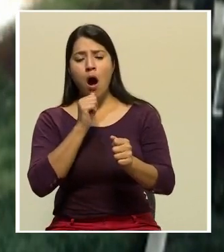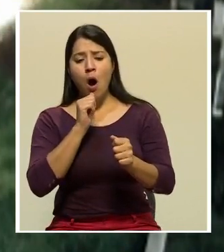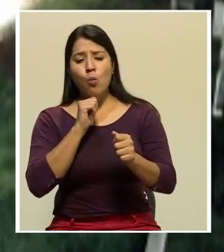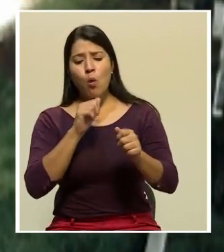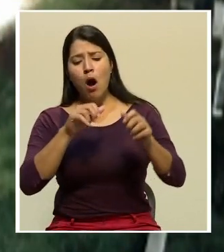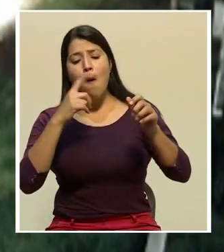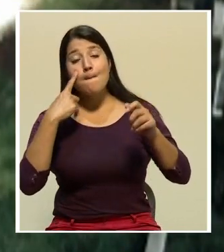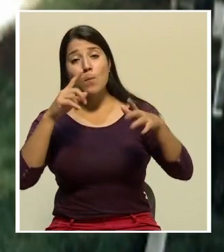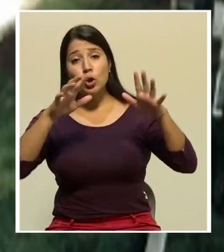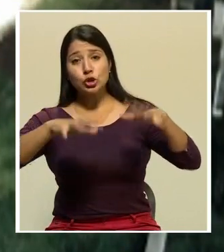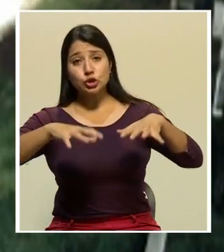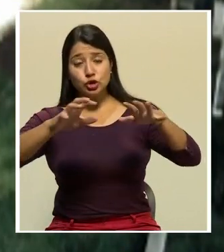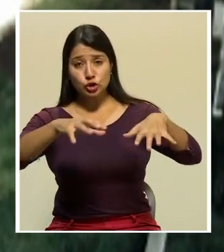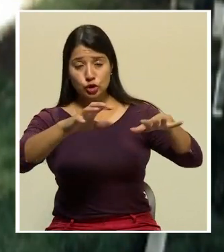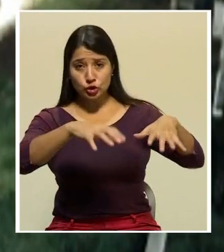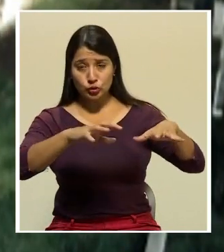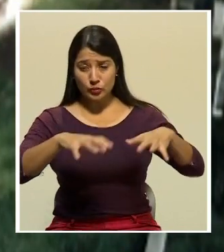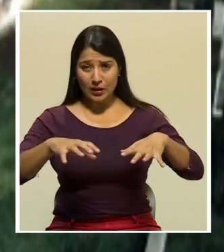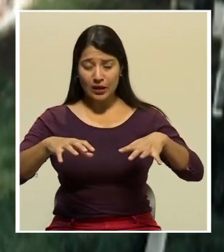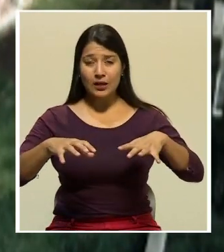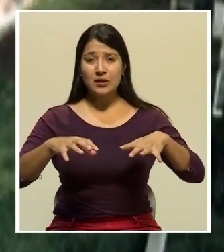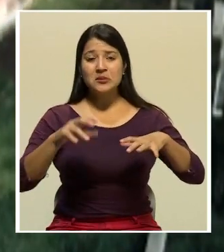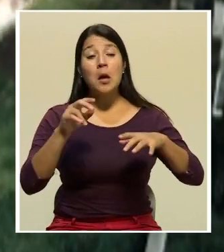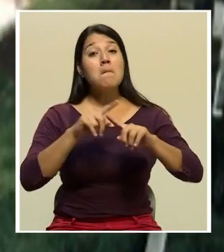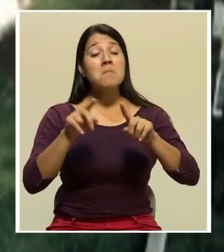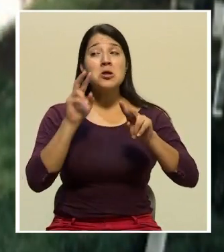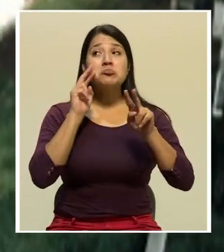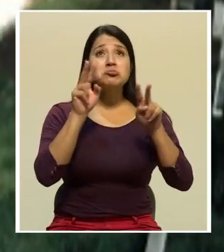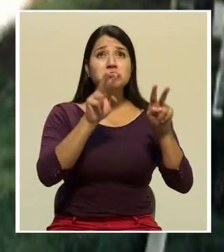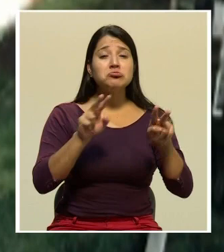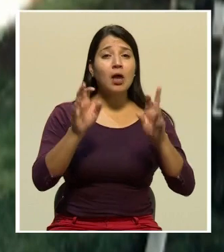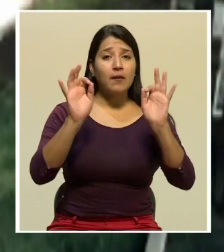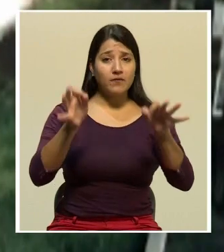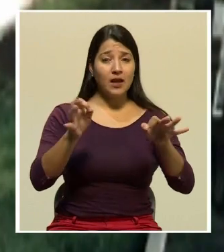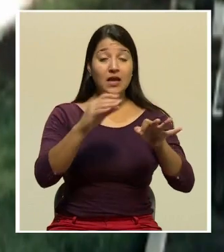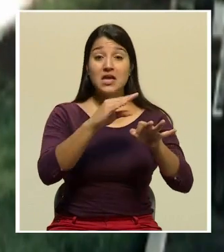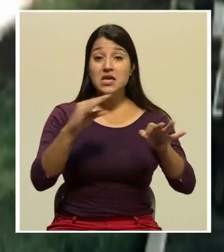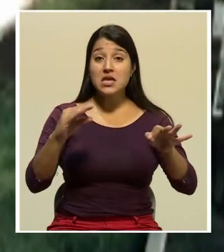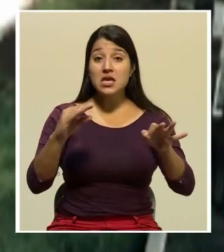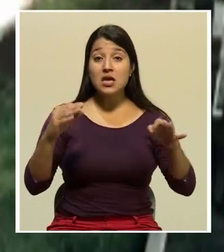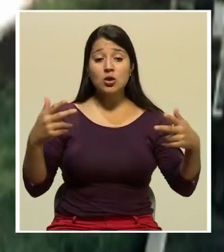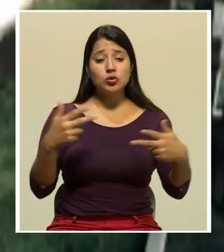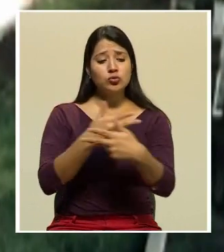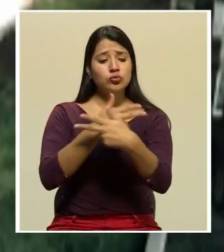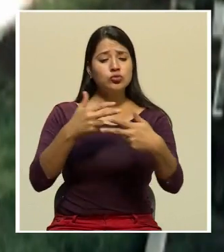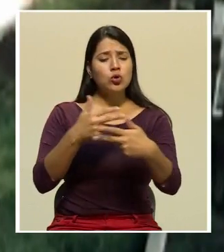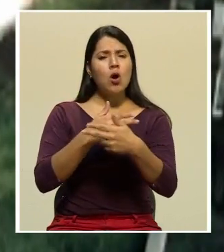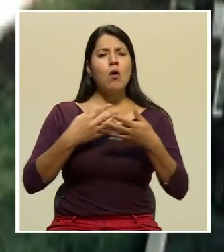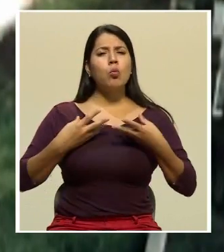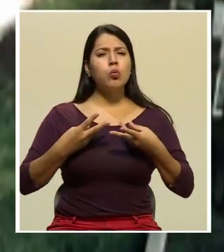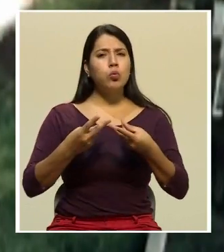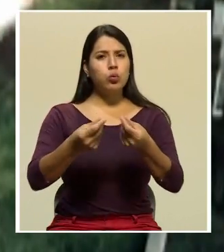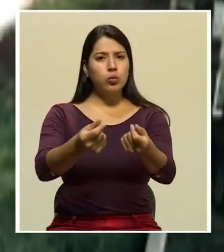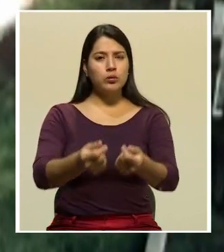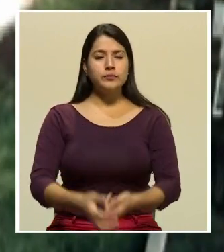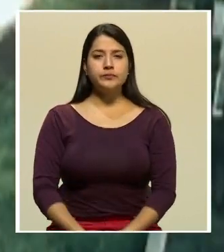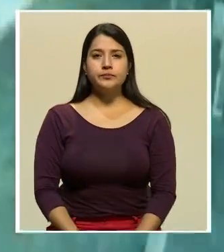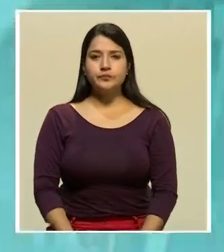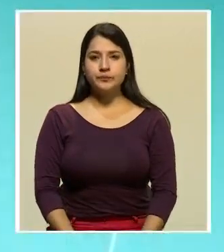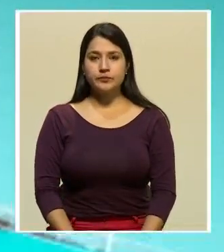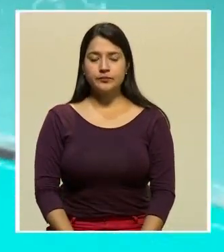muy húmedas, buena visibilidad y circulación muy fluida.